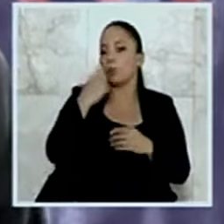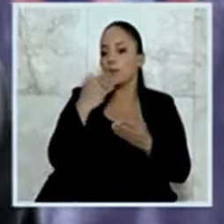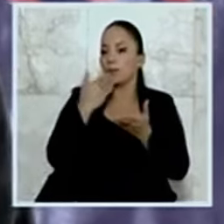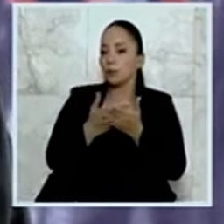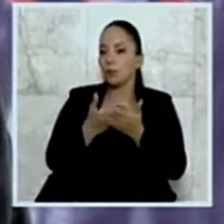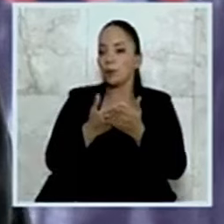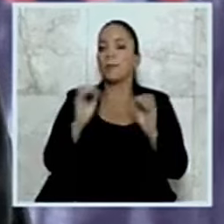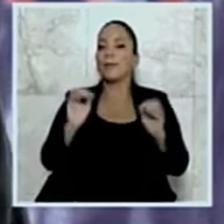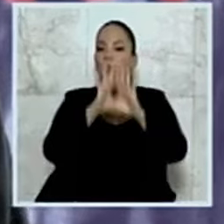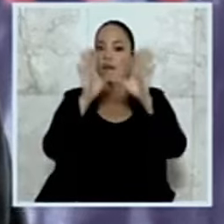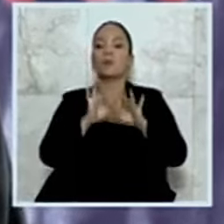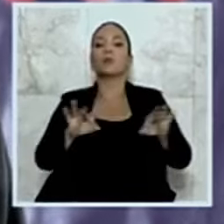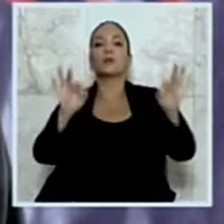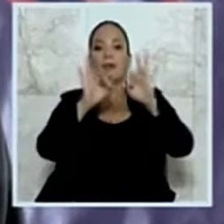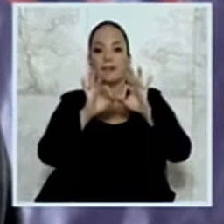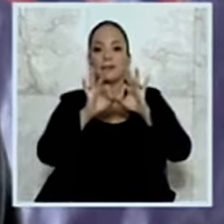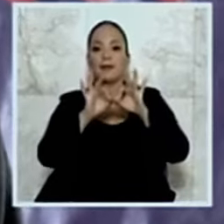vale.